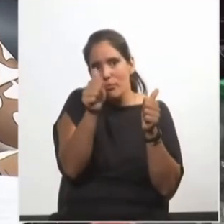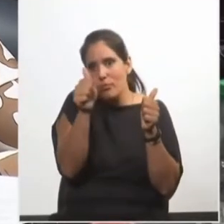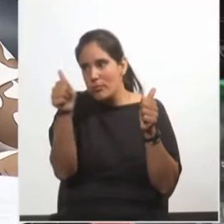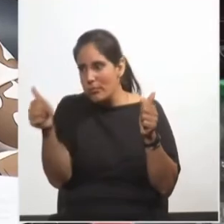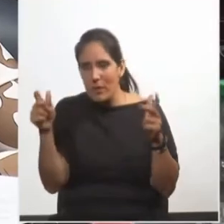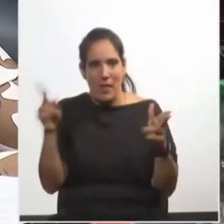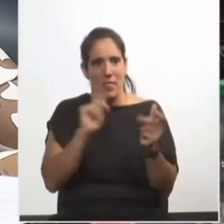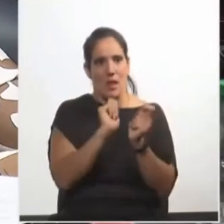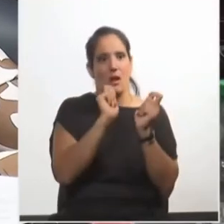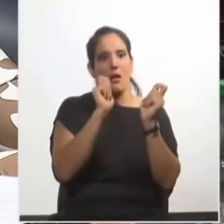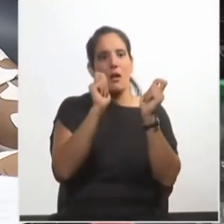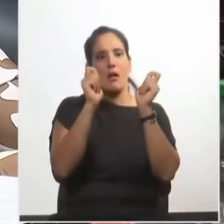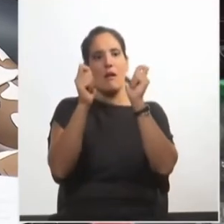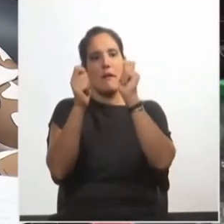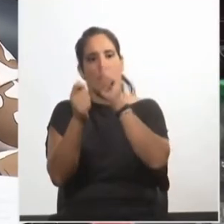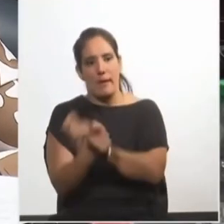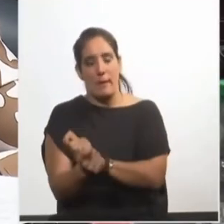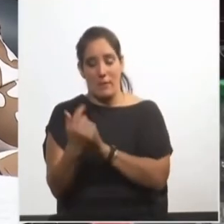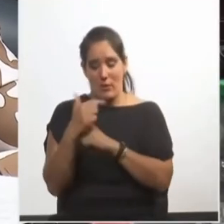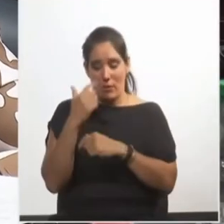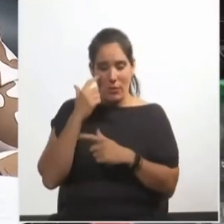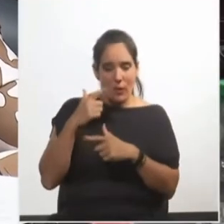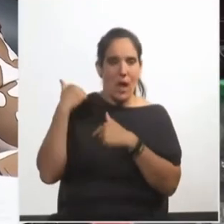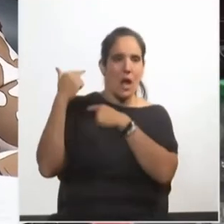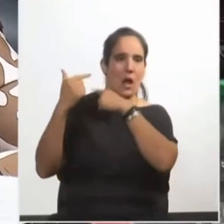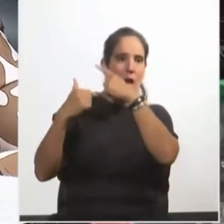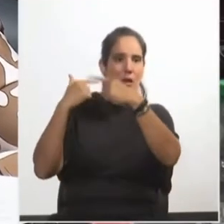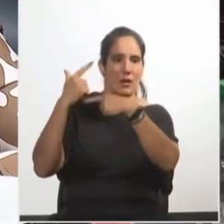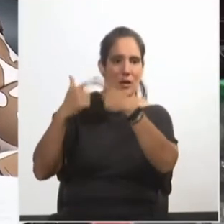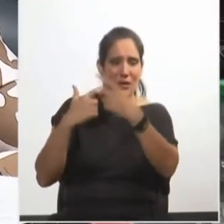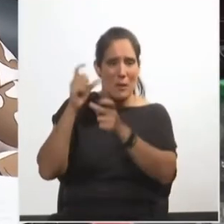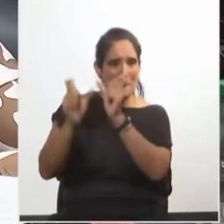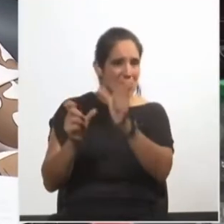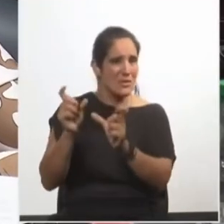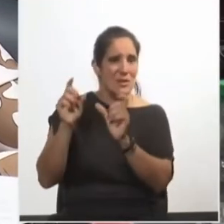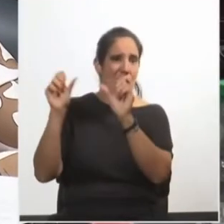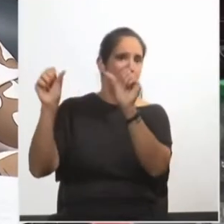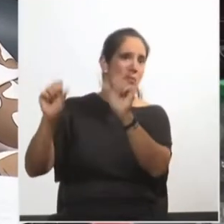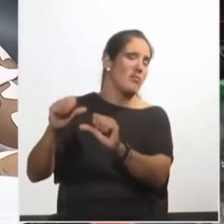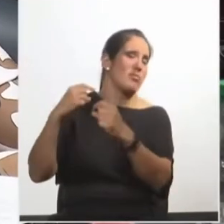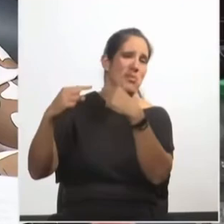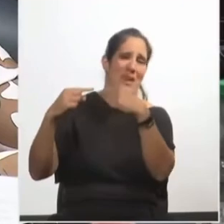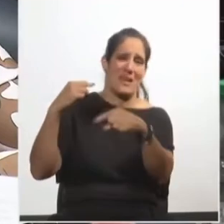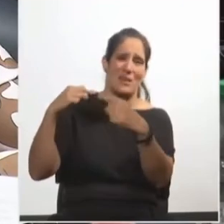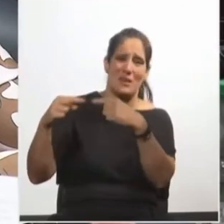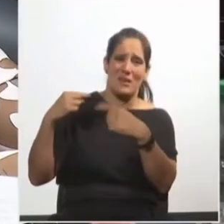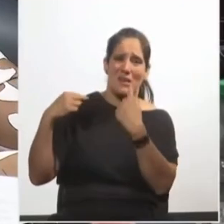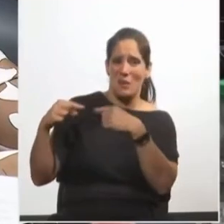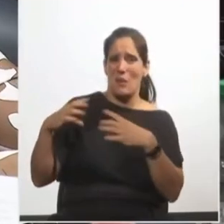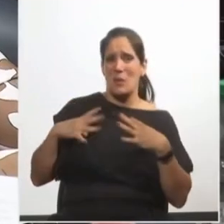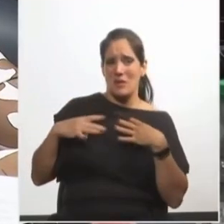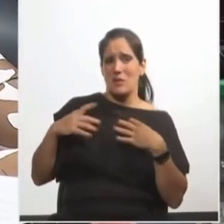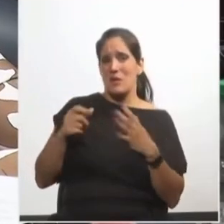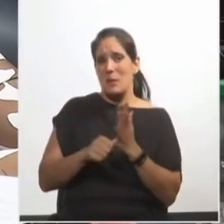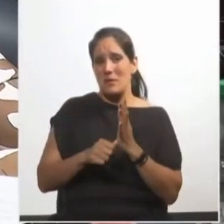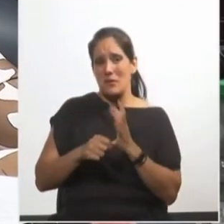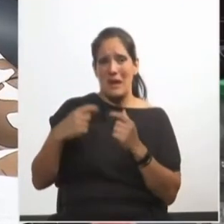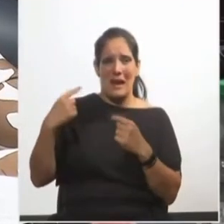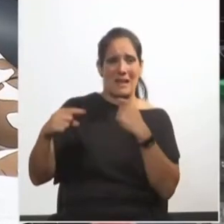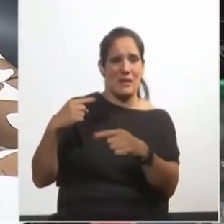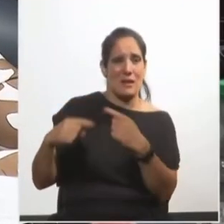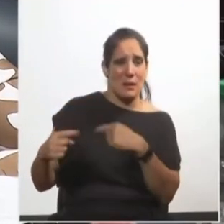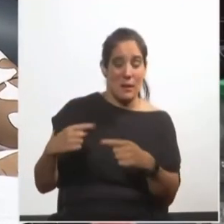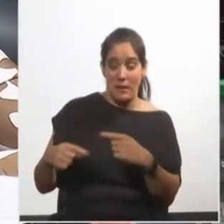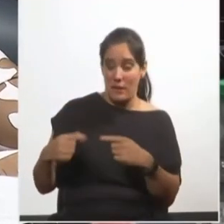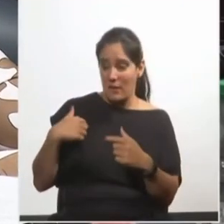la reforma, el proyecto crea generaciones de perjudicados, que sin lugar a dudas van a dar lugar a futuros